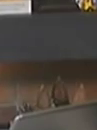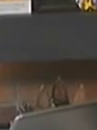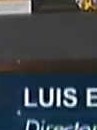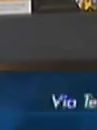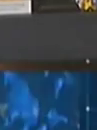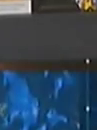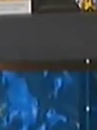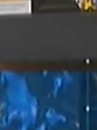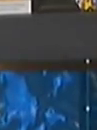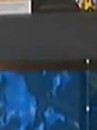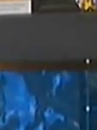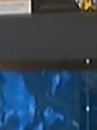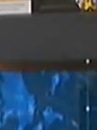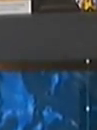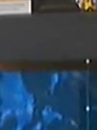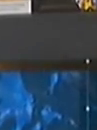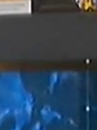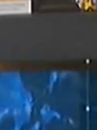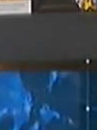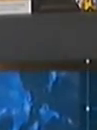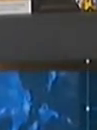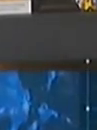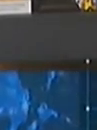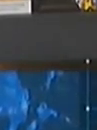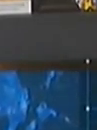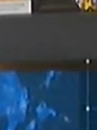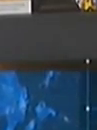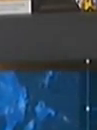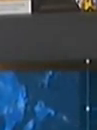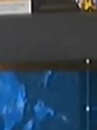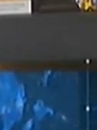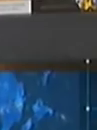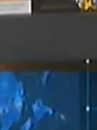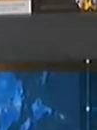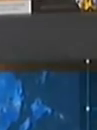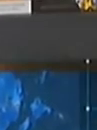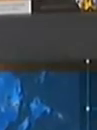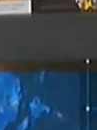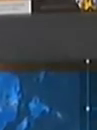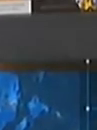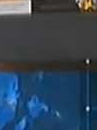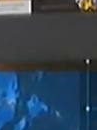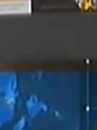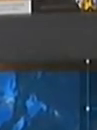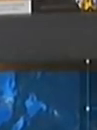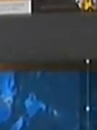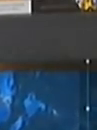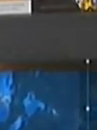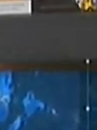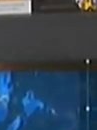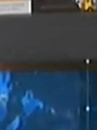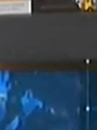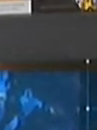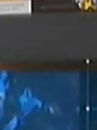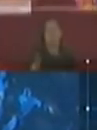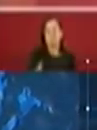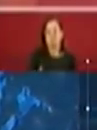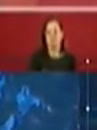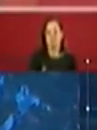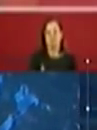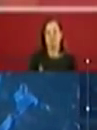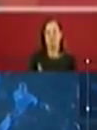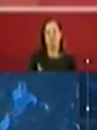eso si bueno, pues estamos viendo cómo diferentes políticos que han estado en contacto, ya sea en eventos con